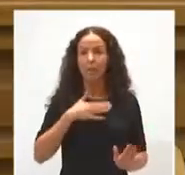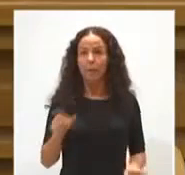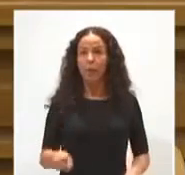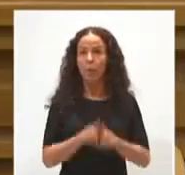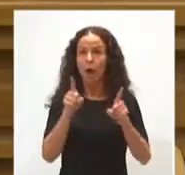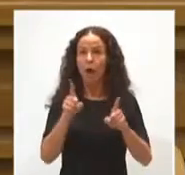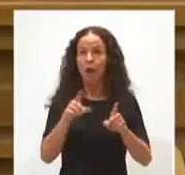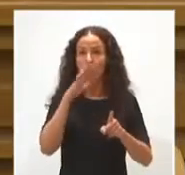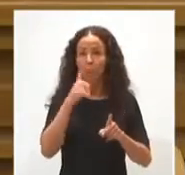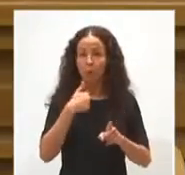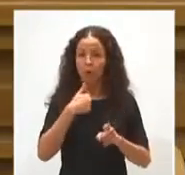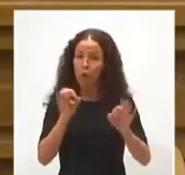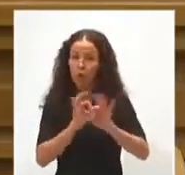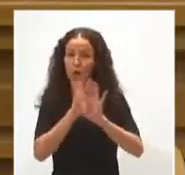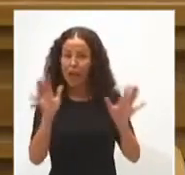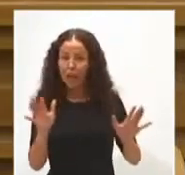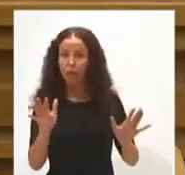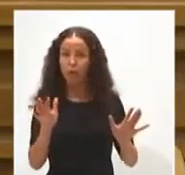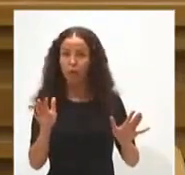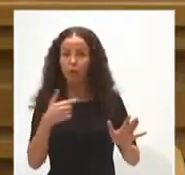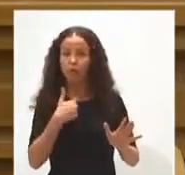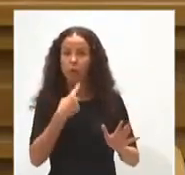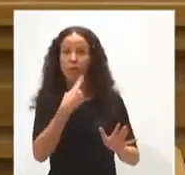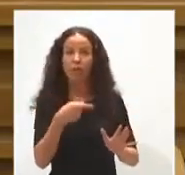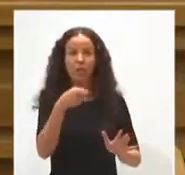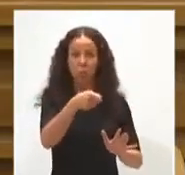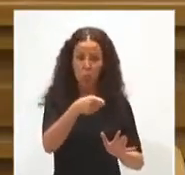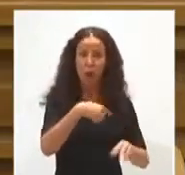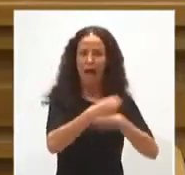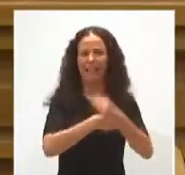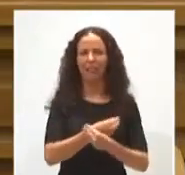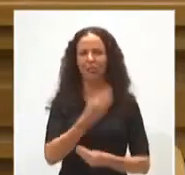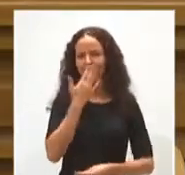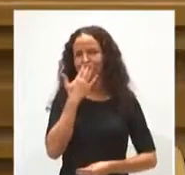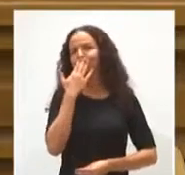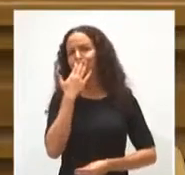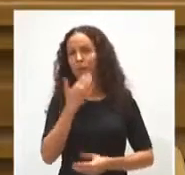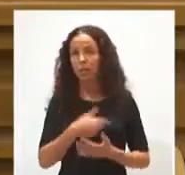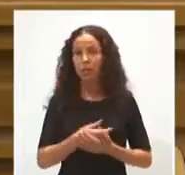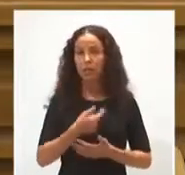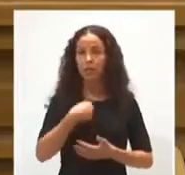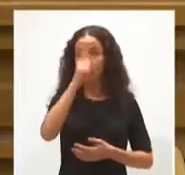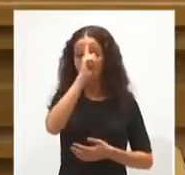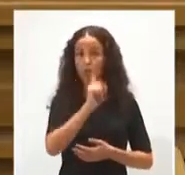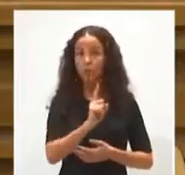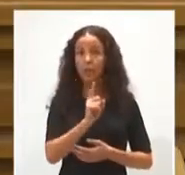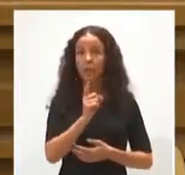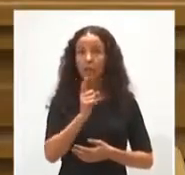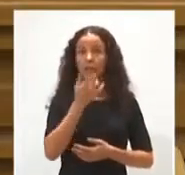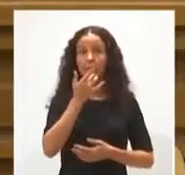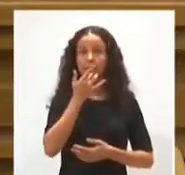tengo claro lo que les voy a decir y es que hacen el ridículo que además hacen mal no sé si algunos de ustedes están temblando cada vez que el señor casado